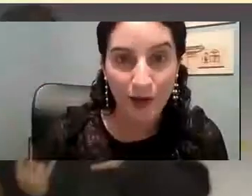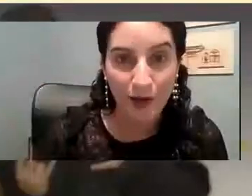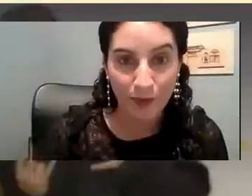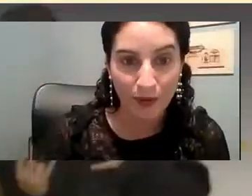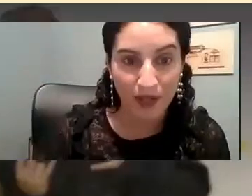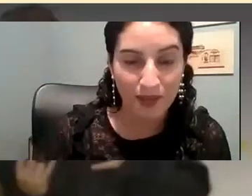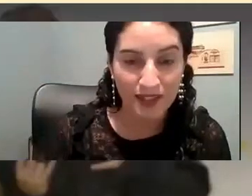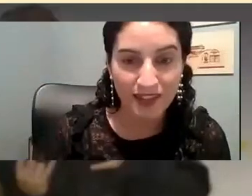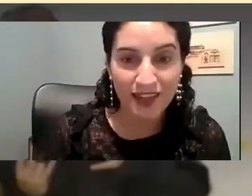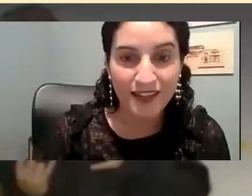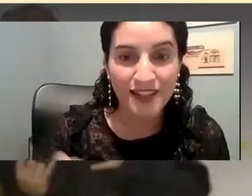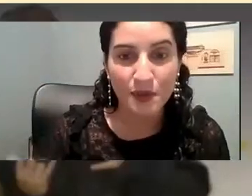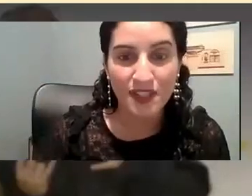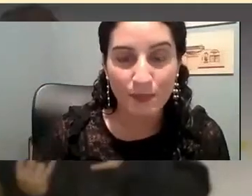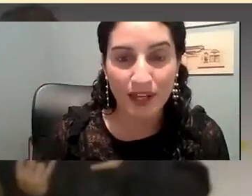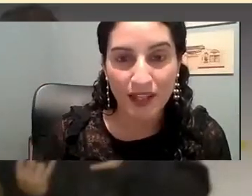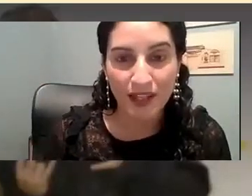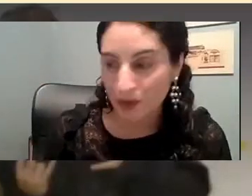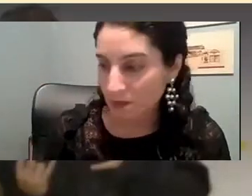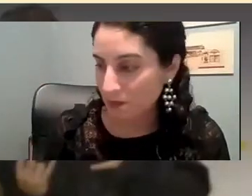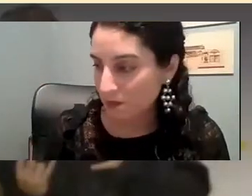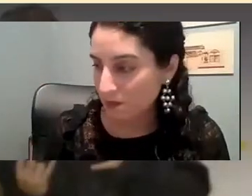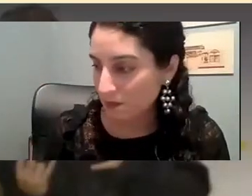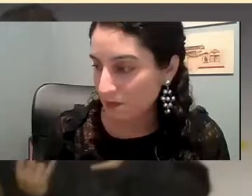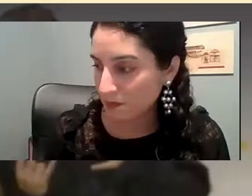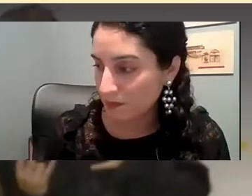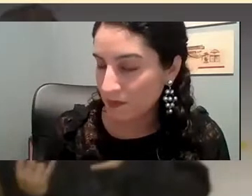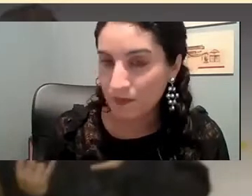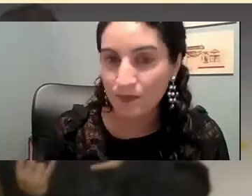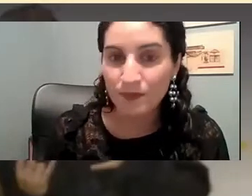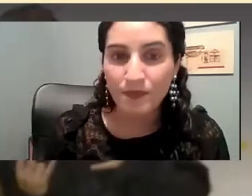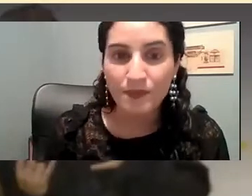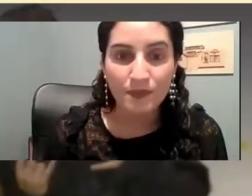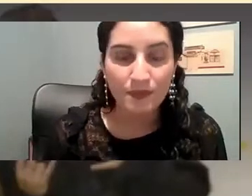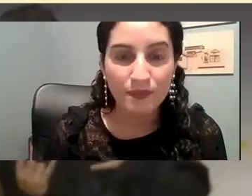acceder a los programas desde nuestra página web.